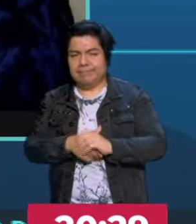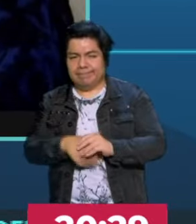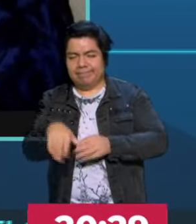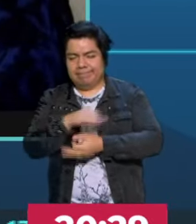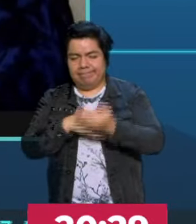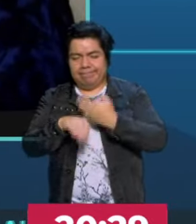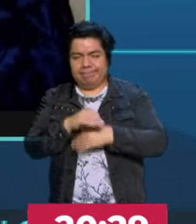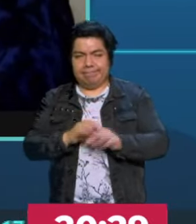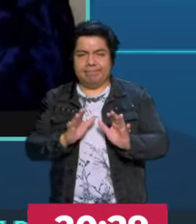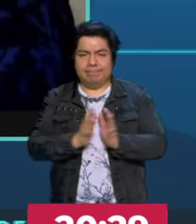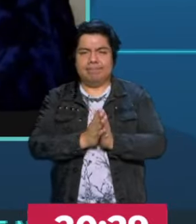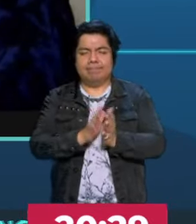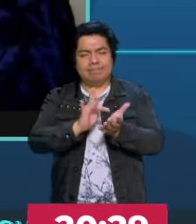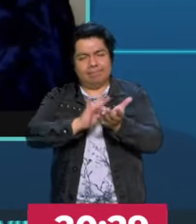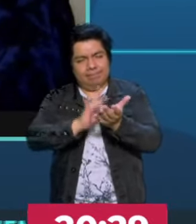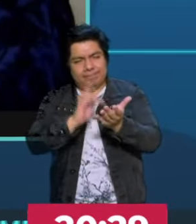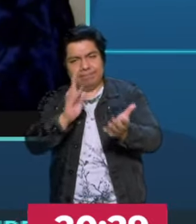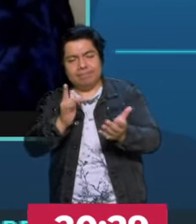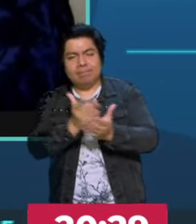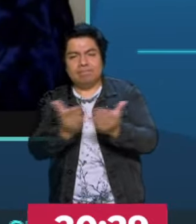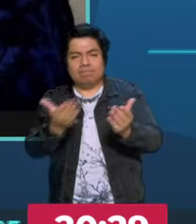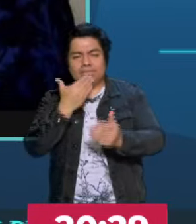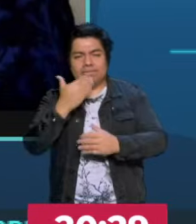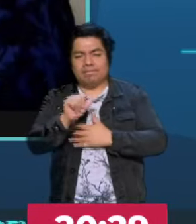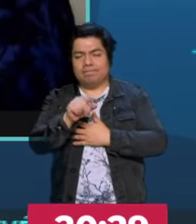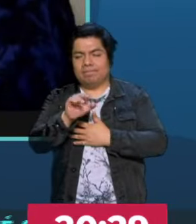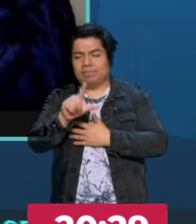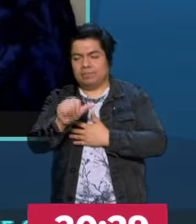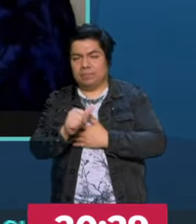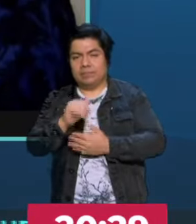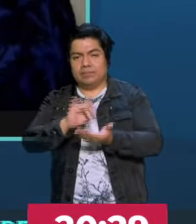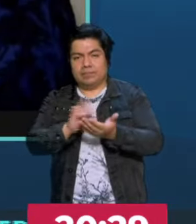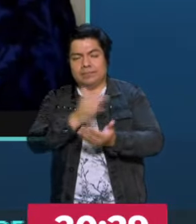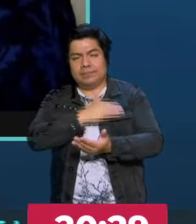manera muy cercana. Te agradecemos mucho, como siempre, Ana Lilia. Gracias y buenas